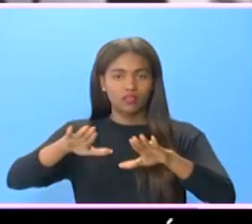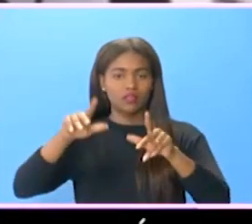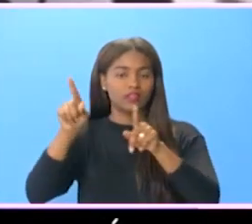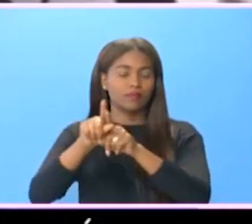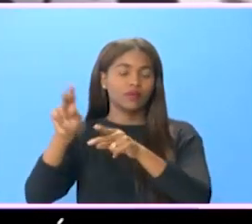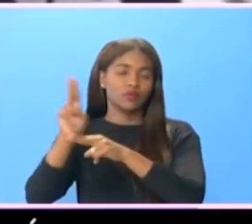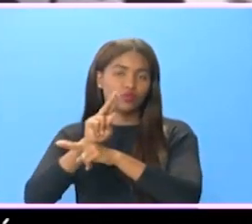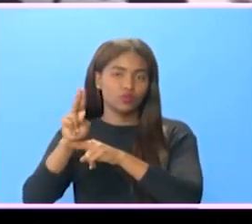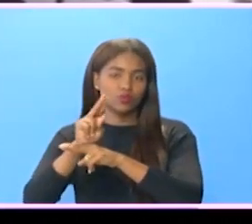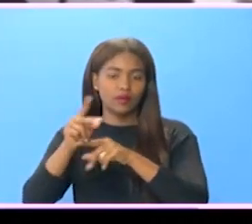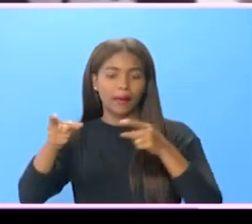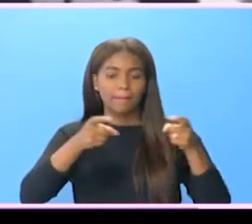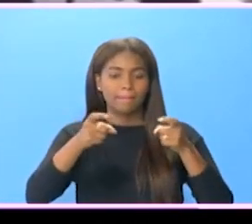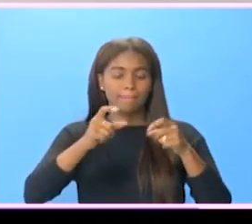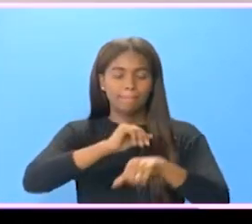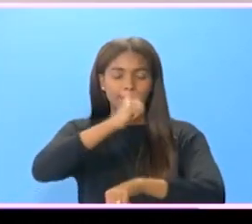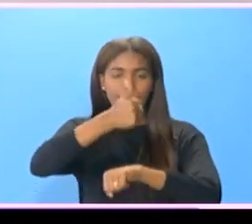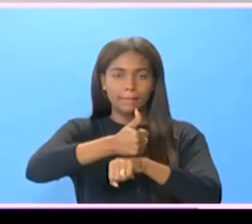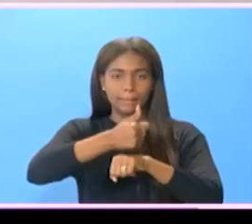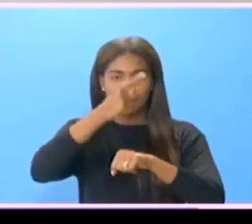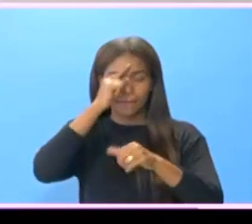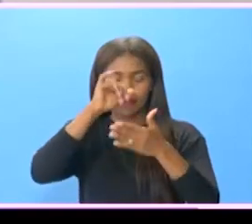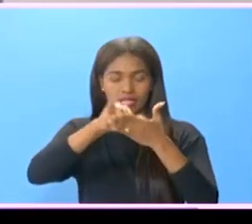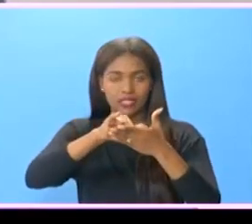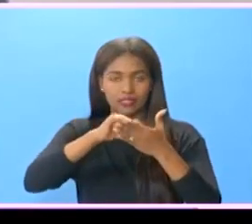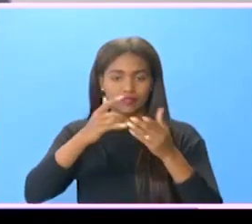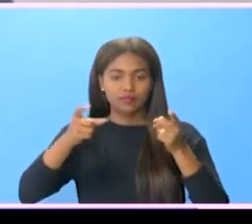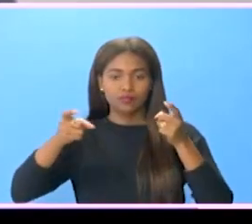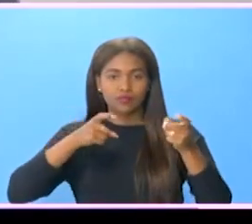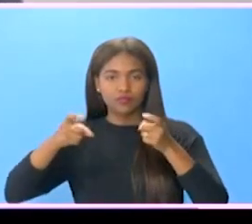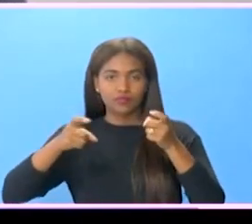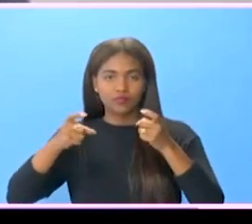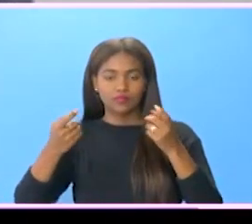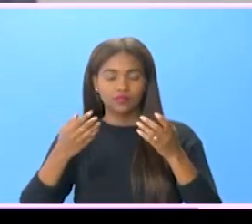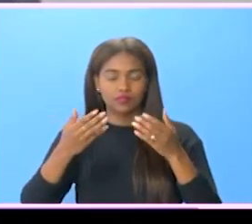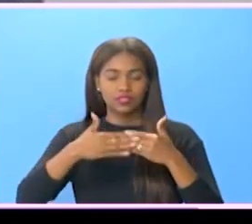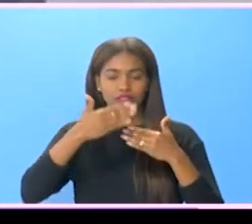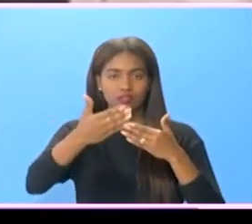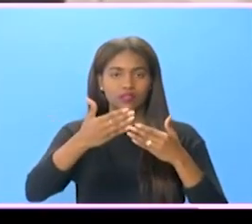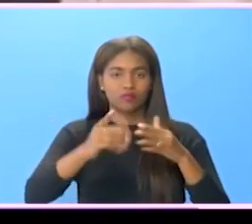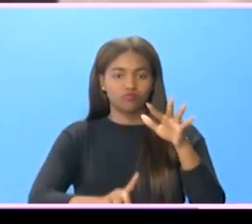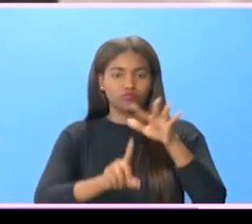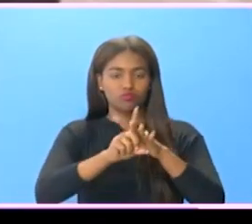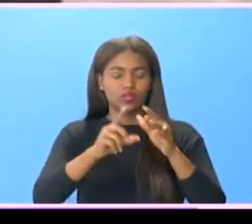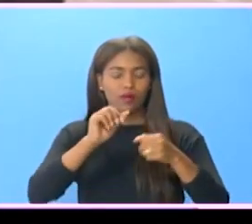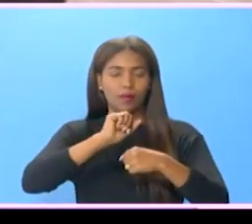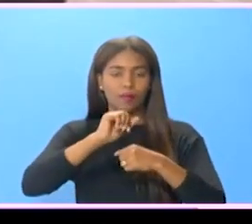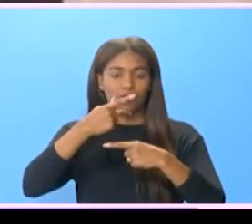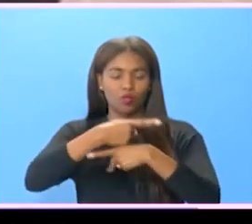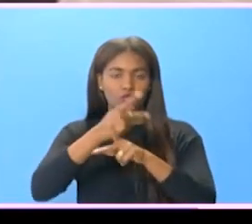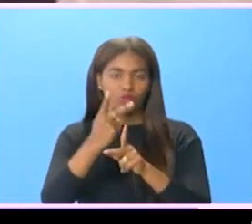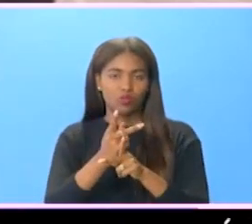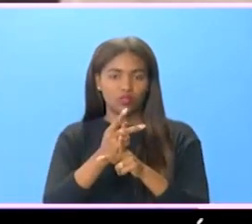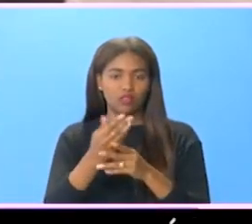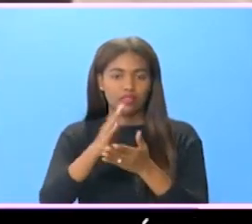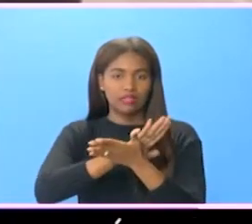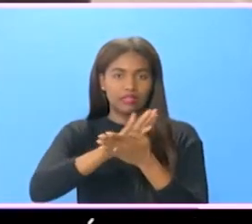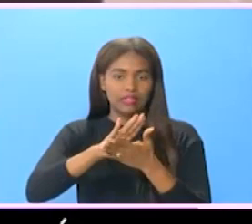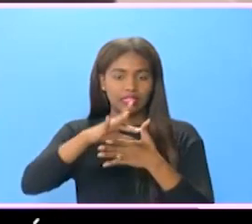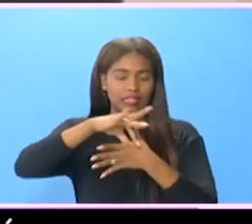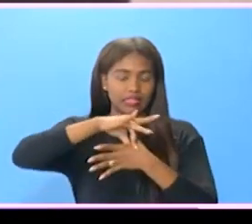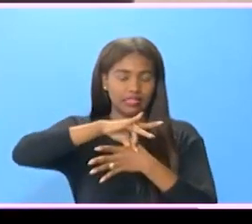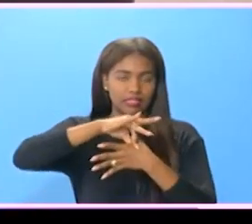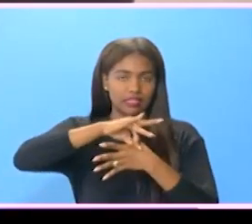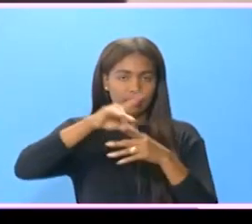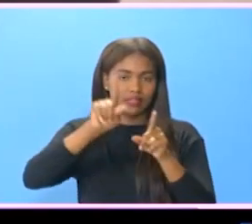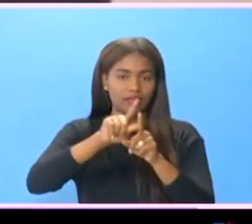uso, manejo y aplicación de plaguicidas, manejo y post cosecha de productos piscícolas, higienes de carnes